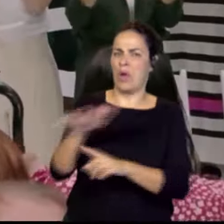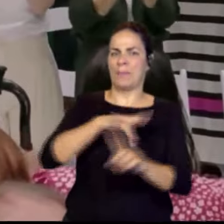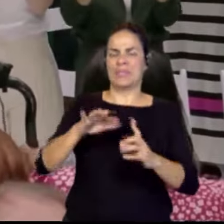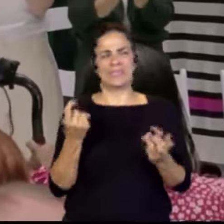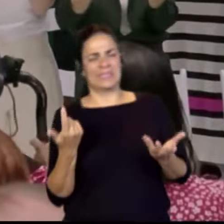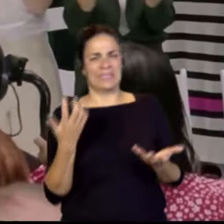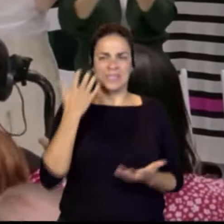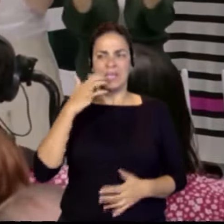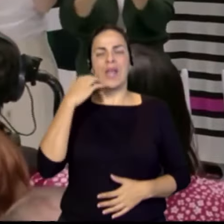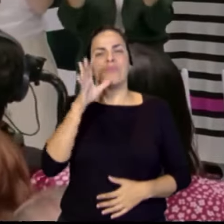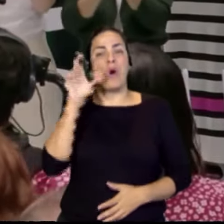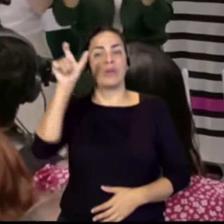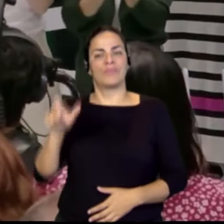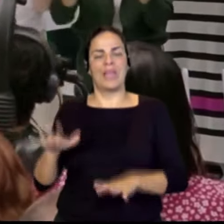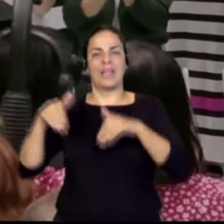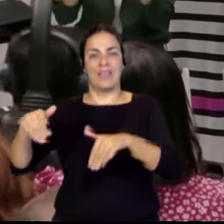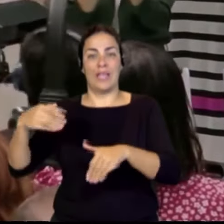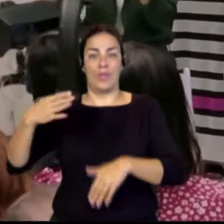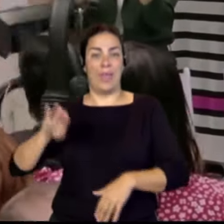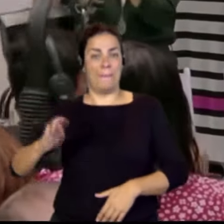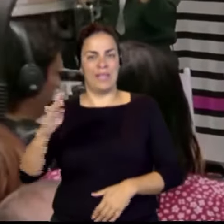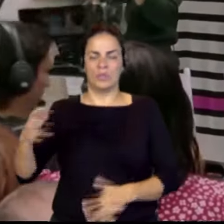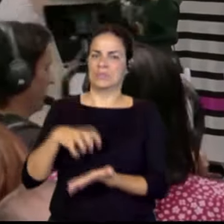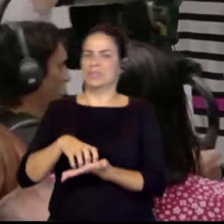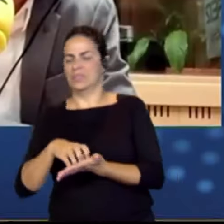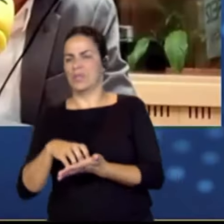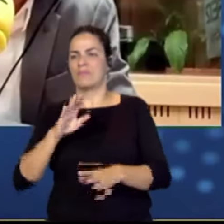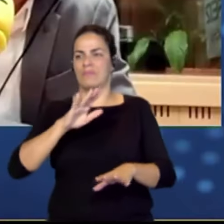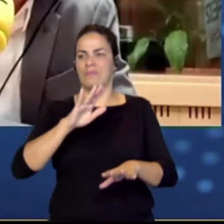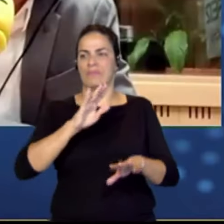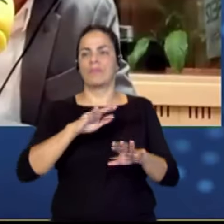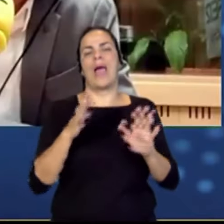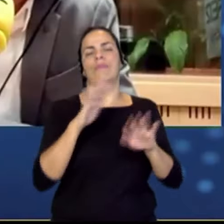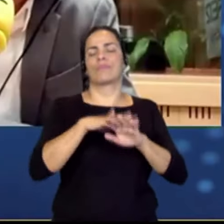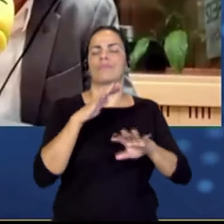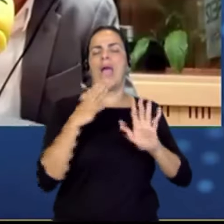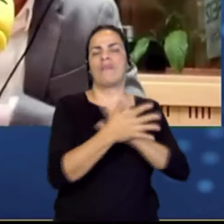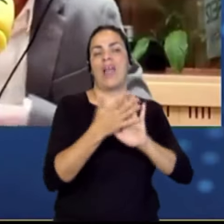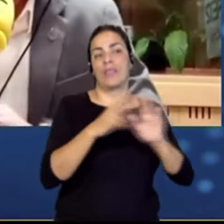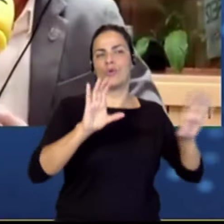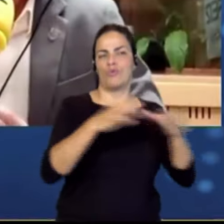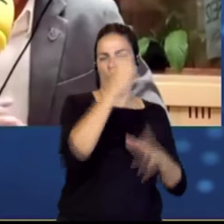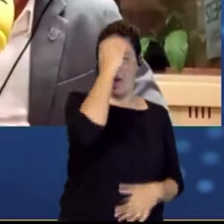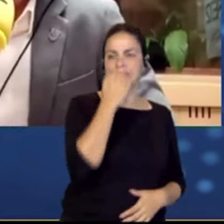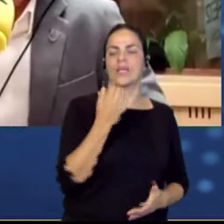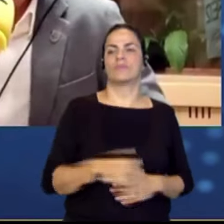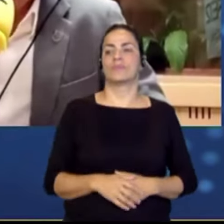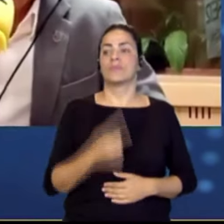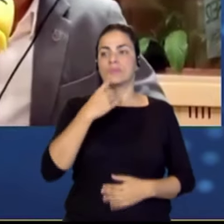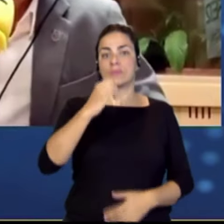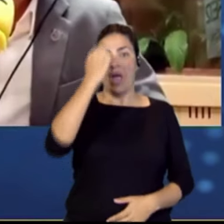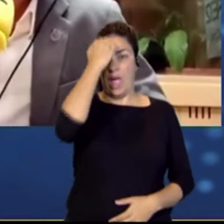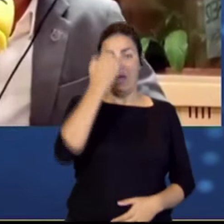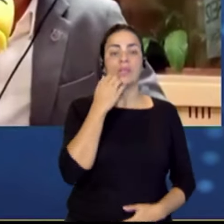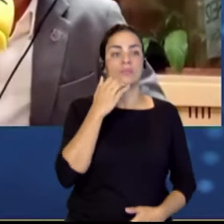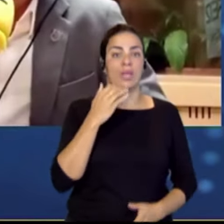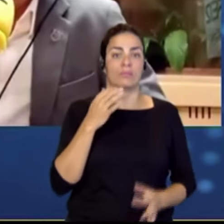de eh bildu Para calificar a eta en una entrevista de la cadena ser esta fue un grupo terrorista esta fue un